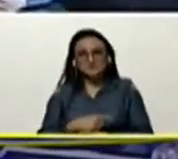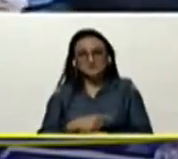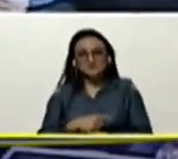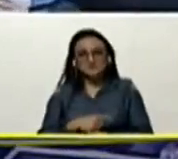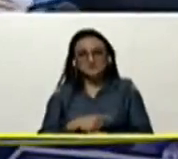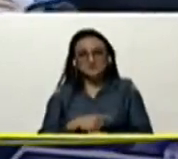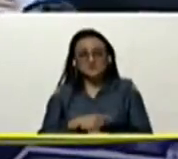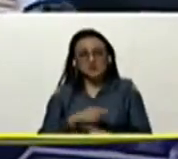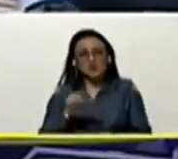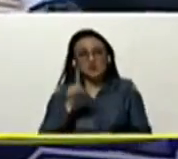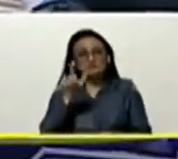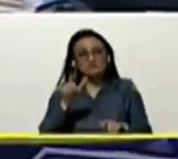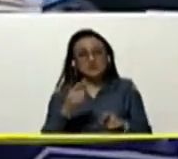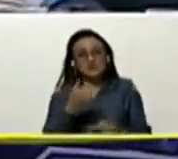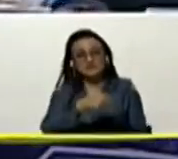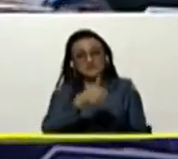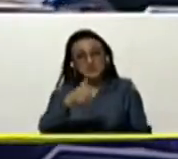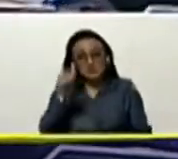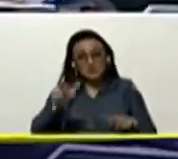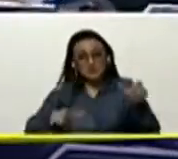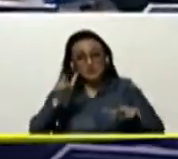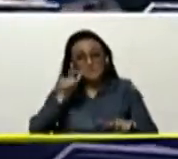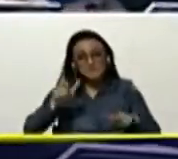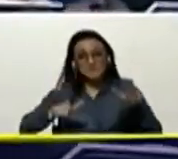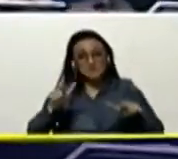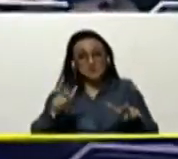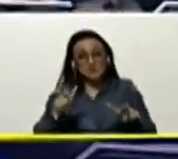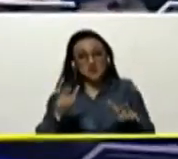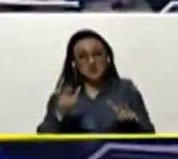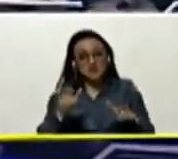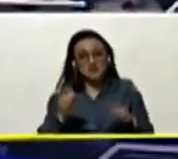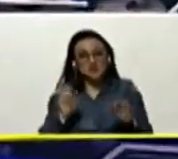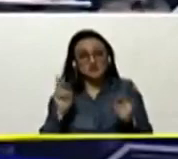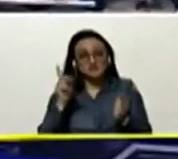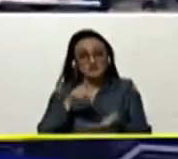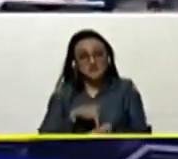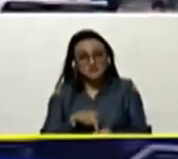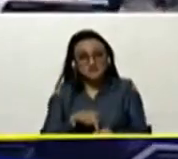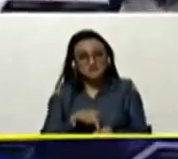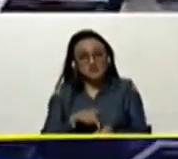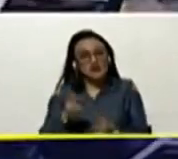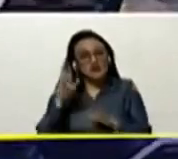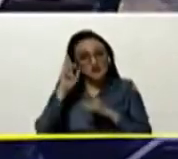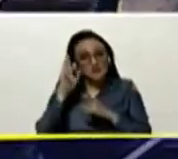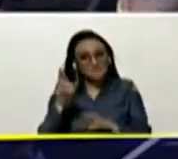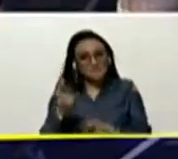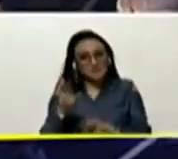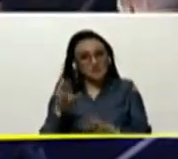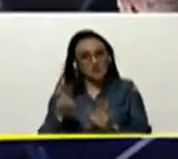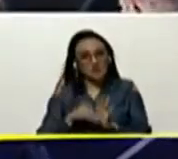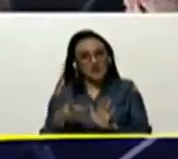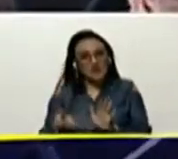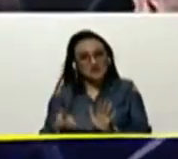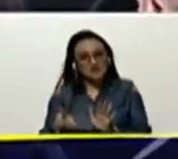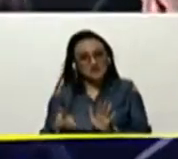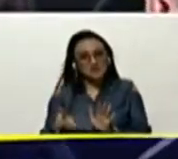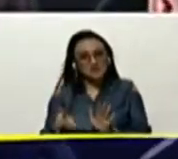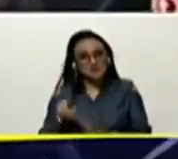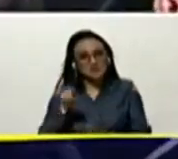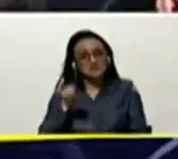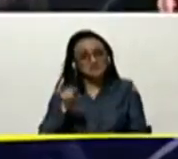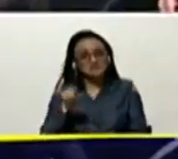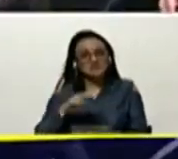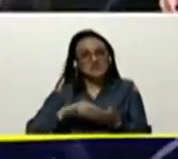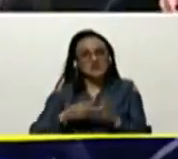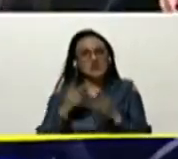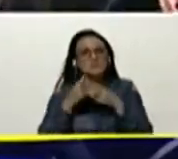los individuos, como entre las naciones, el respeto al derecho ajeno es la